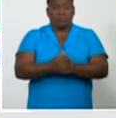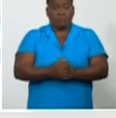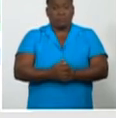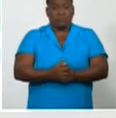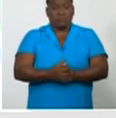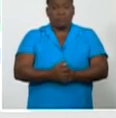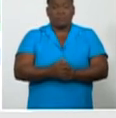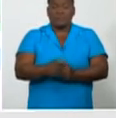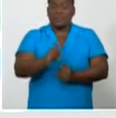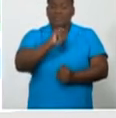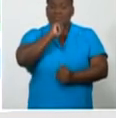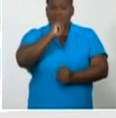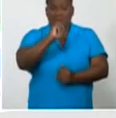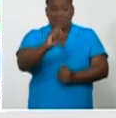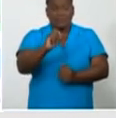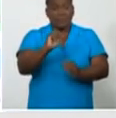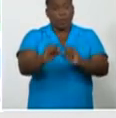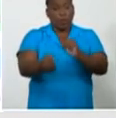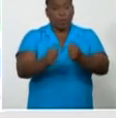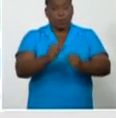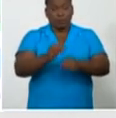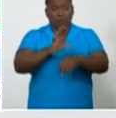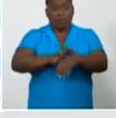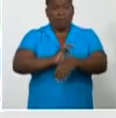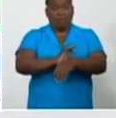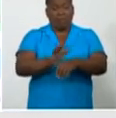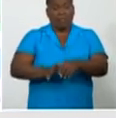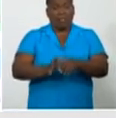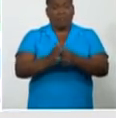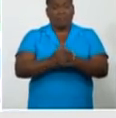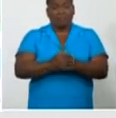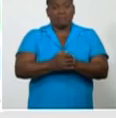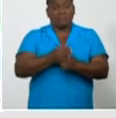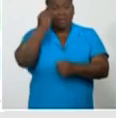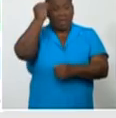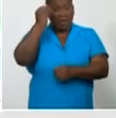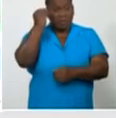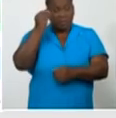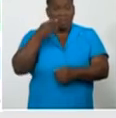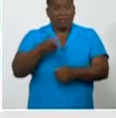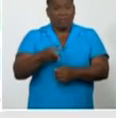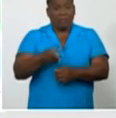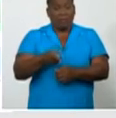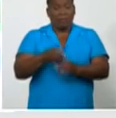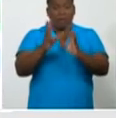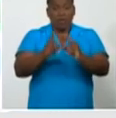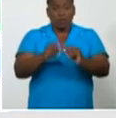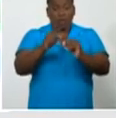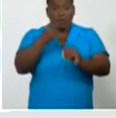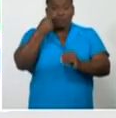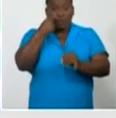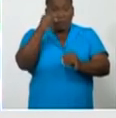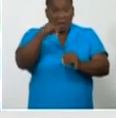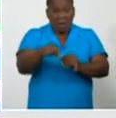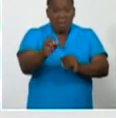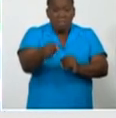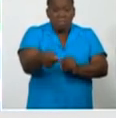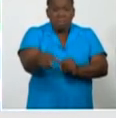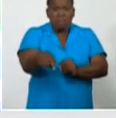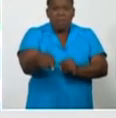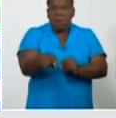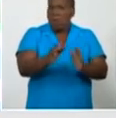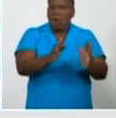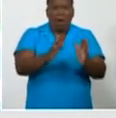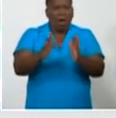ser muy difícil su control, teniendo en cuenta este factor de la vacuna, y por lo tanto tenemos que mantener